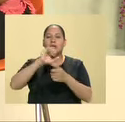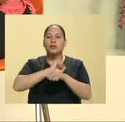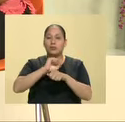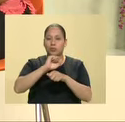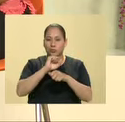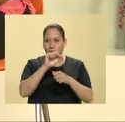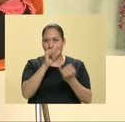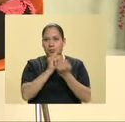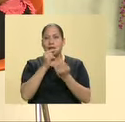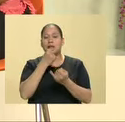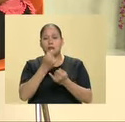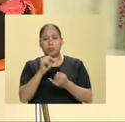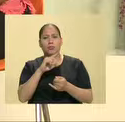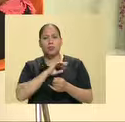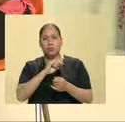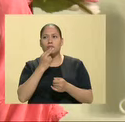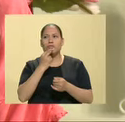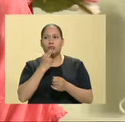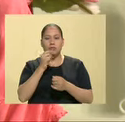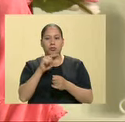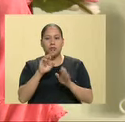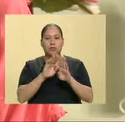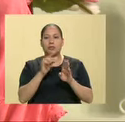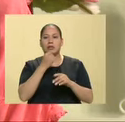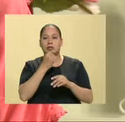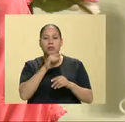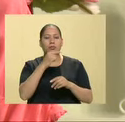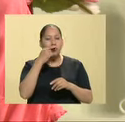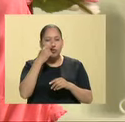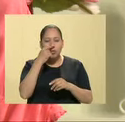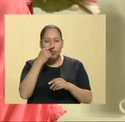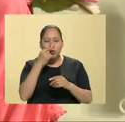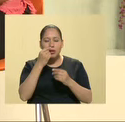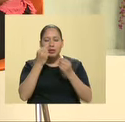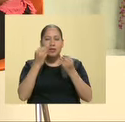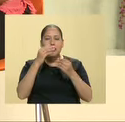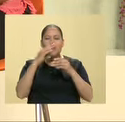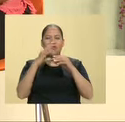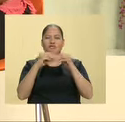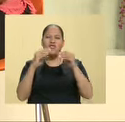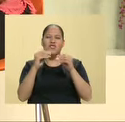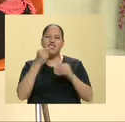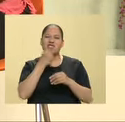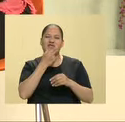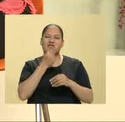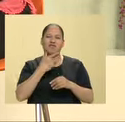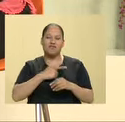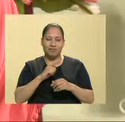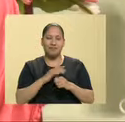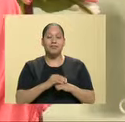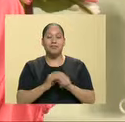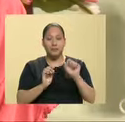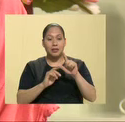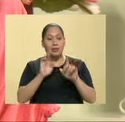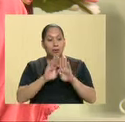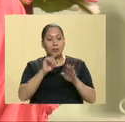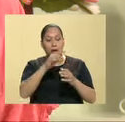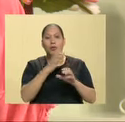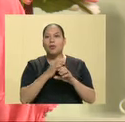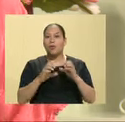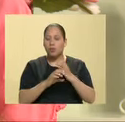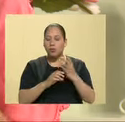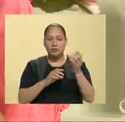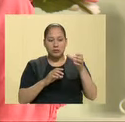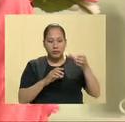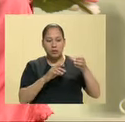para los niños que buscan que tengan un olor un poquito menos afrutado, sí. ¿No? Qué rico, Ara, y de verdad que pues son productos que,